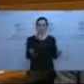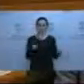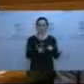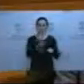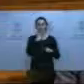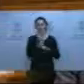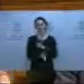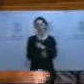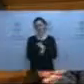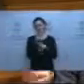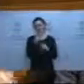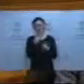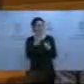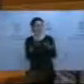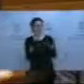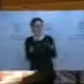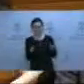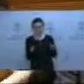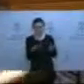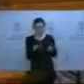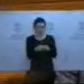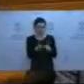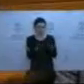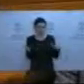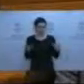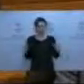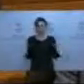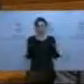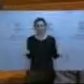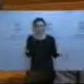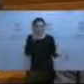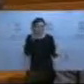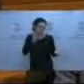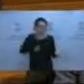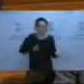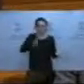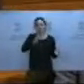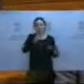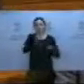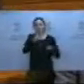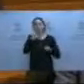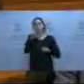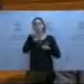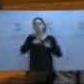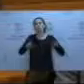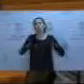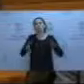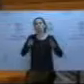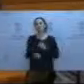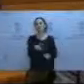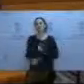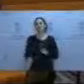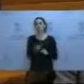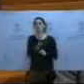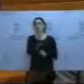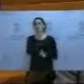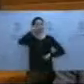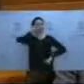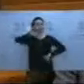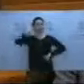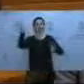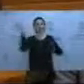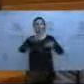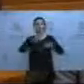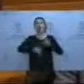trampa diciendo que están abiertas. Están abiertas, pero sin uso. ¡Hala! Se lo compro. ¿Se van a abrir esas escuelas rurales en las que no se imparte clase